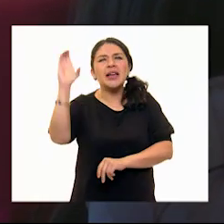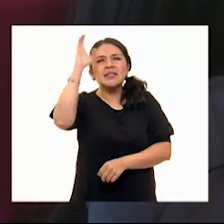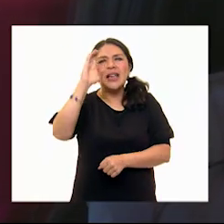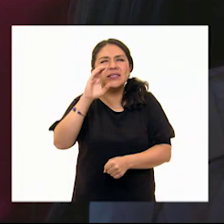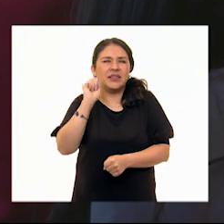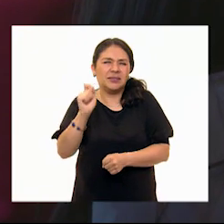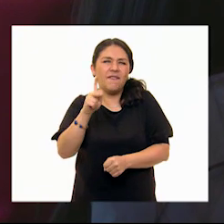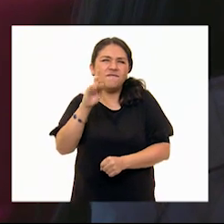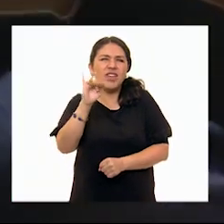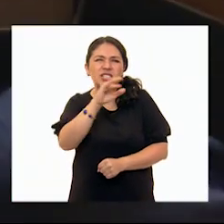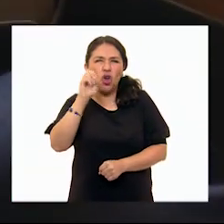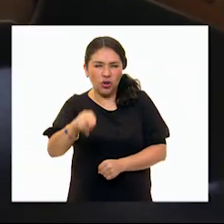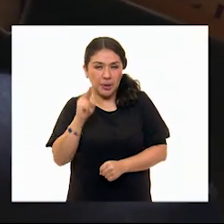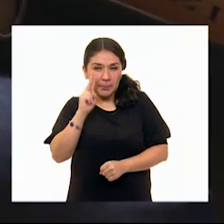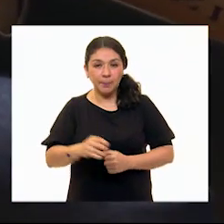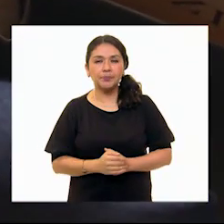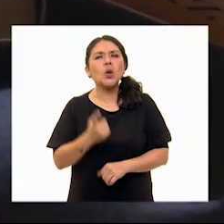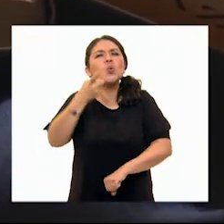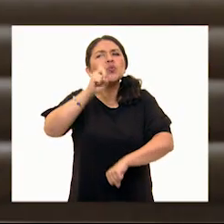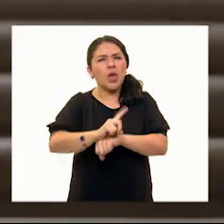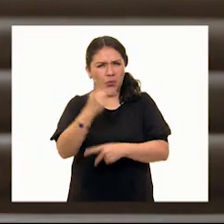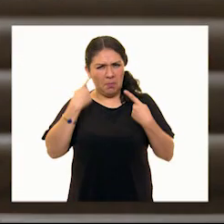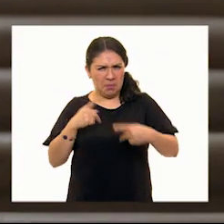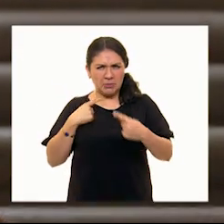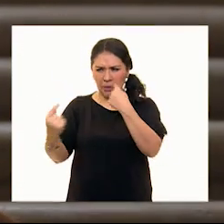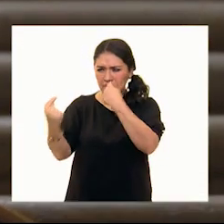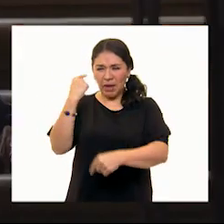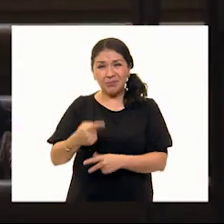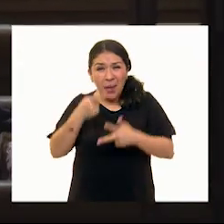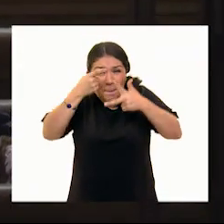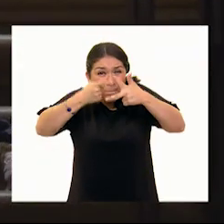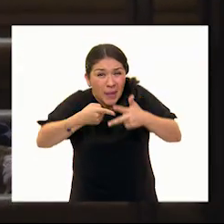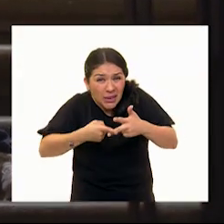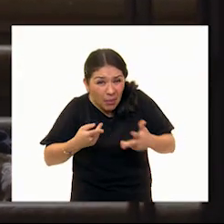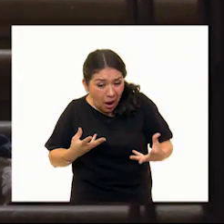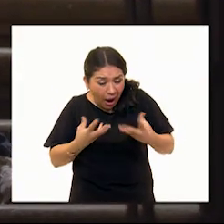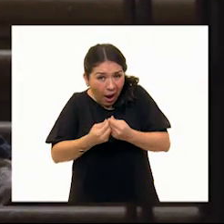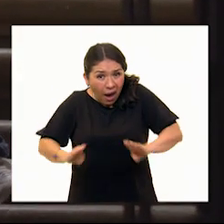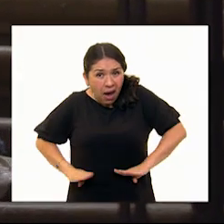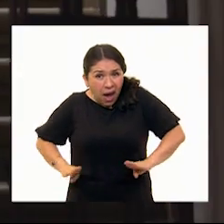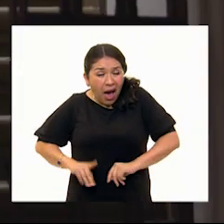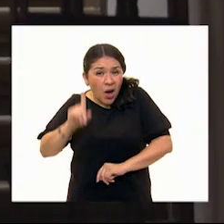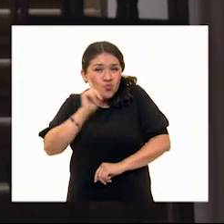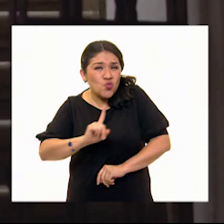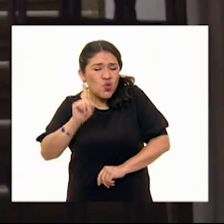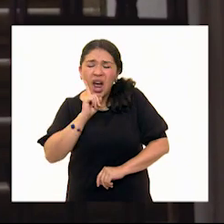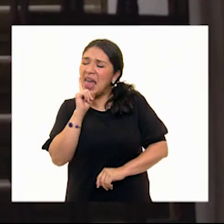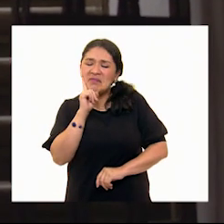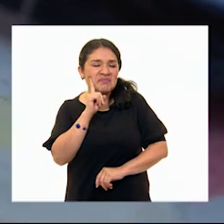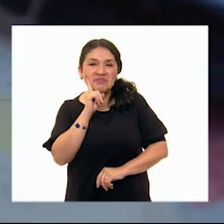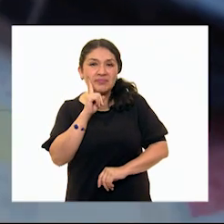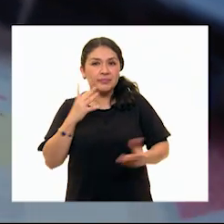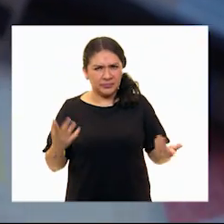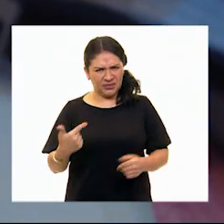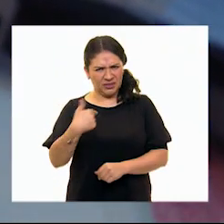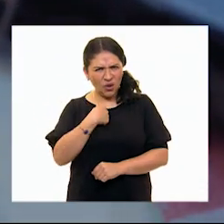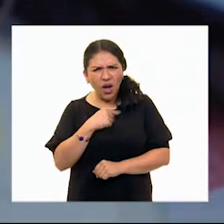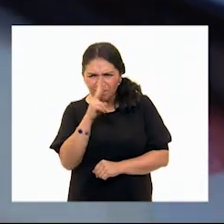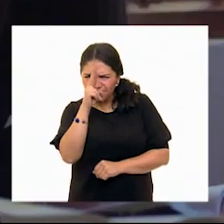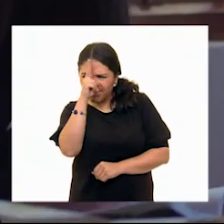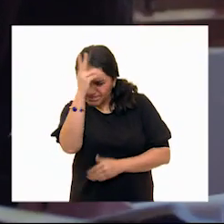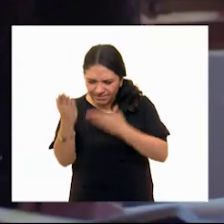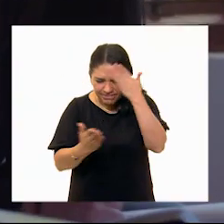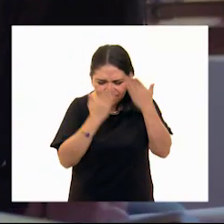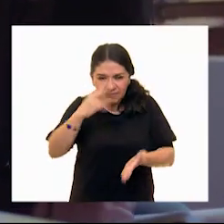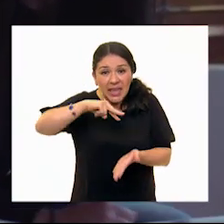ciencia ficción. Un día alguien me dijo, las matemáticas no son para mujeres. Así que decidí